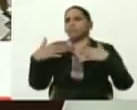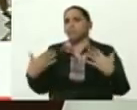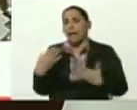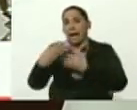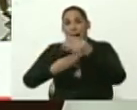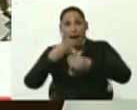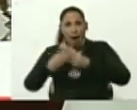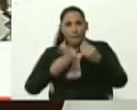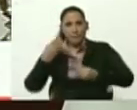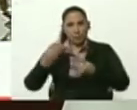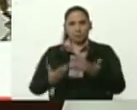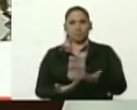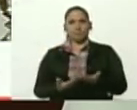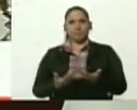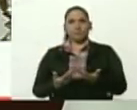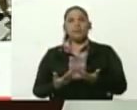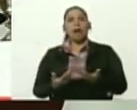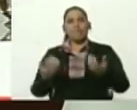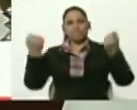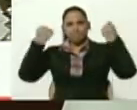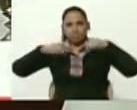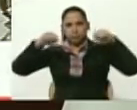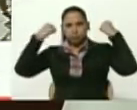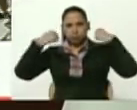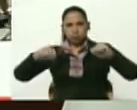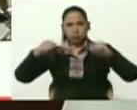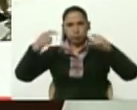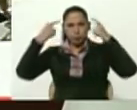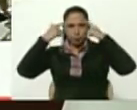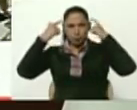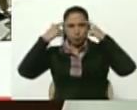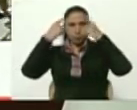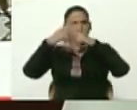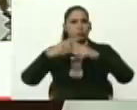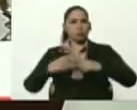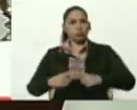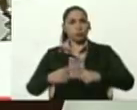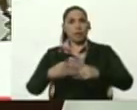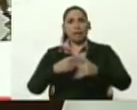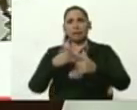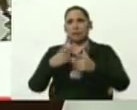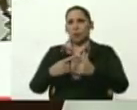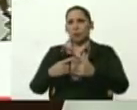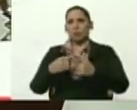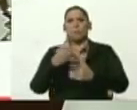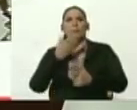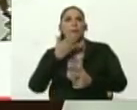una, como yo digo, un ejercicio de pesadilla. Calculemos entonces si